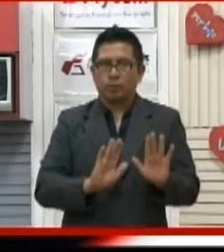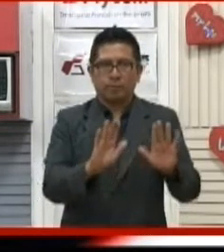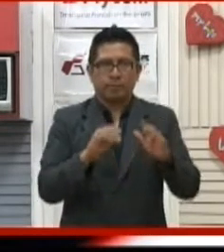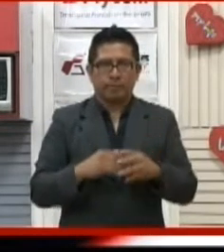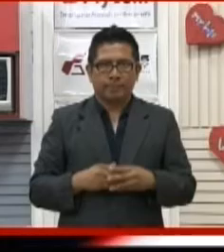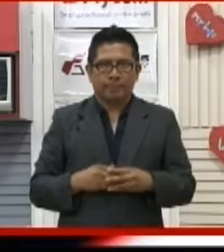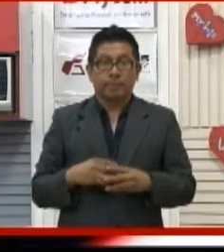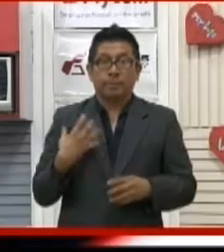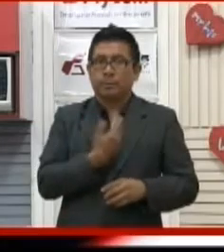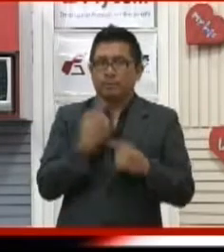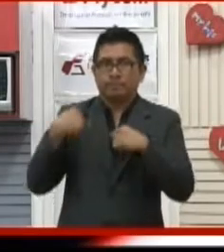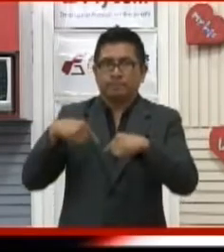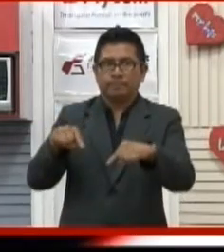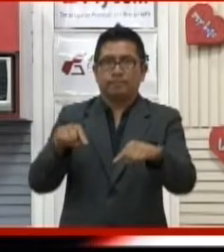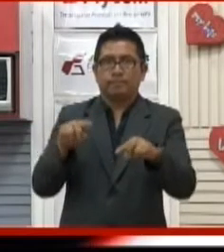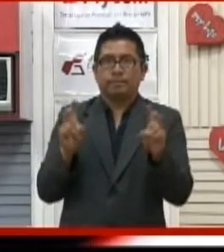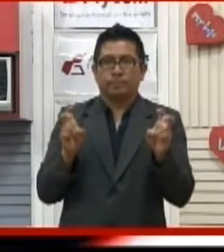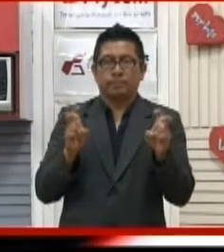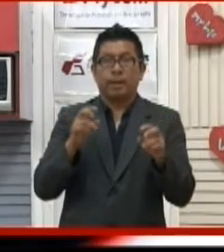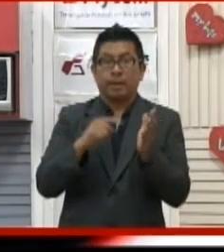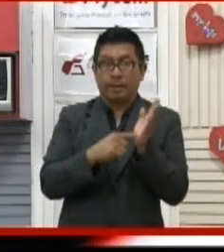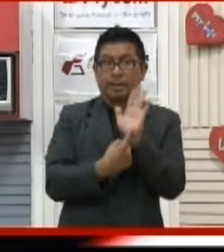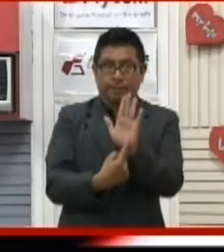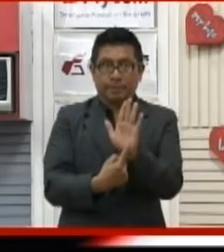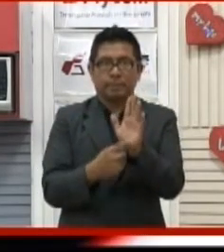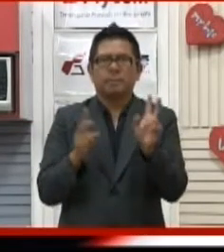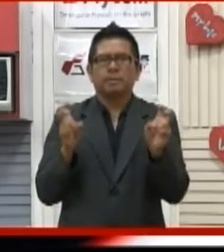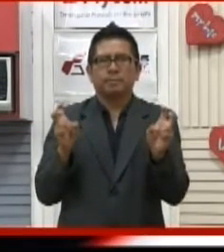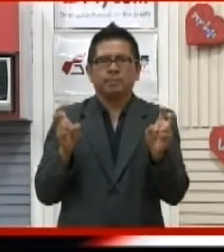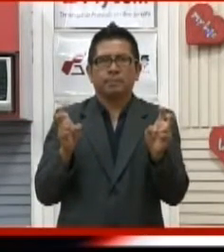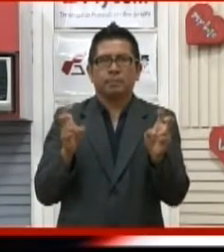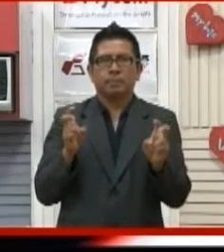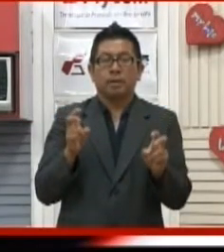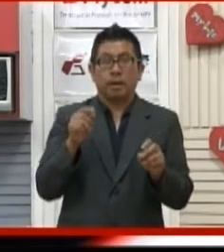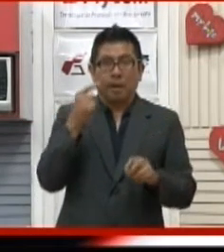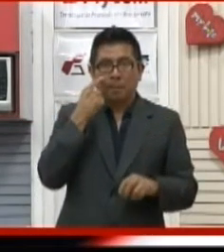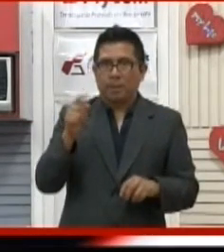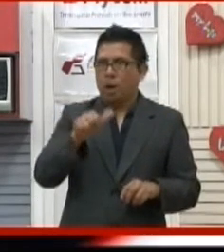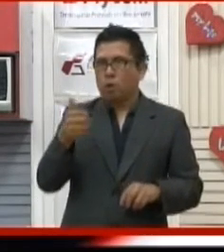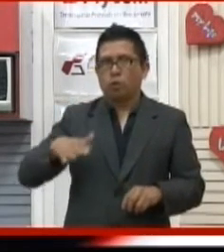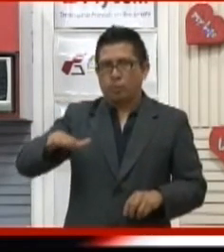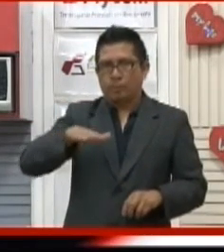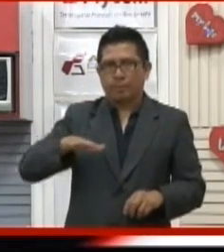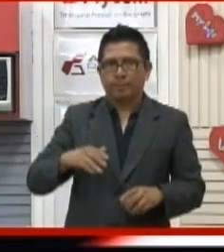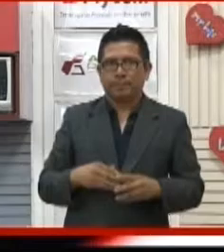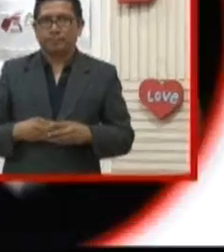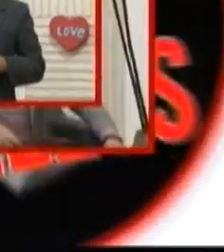amor. Nosotros continuamos con más de El Programa y nos vamos con Cabalito al otro lado del set.